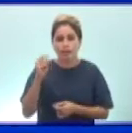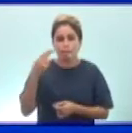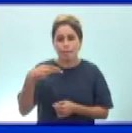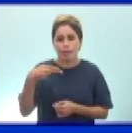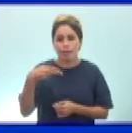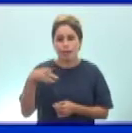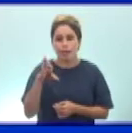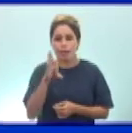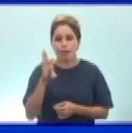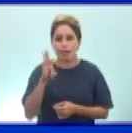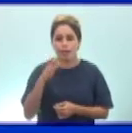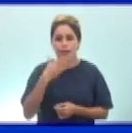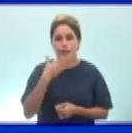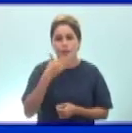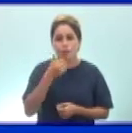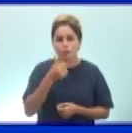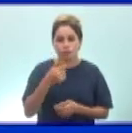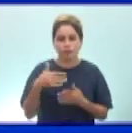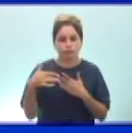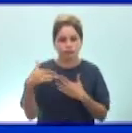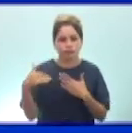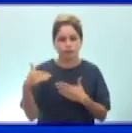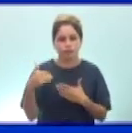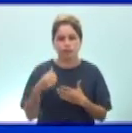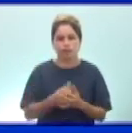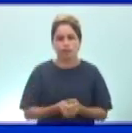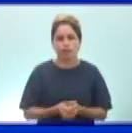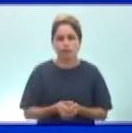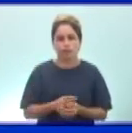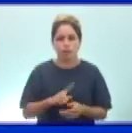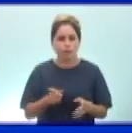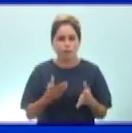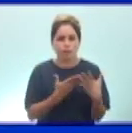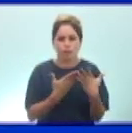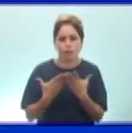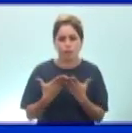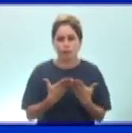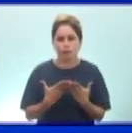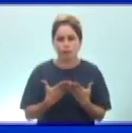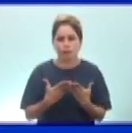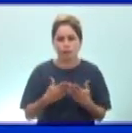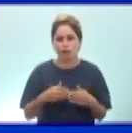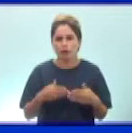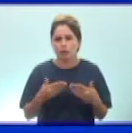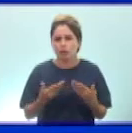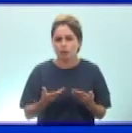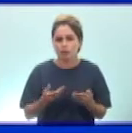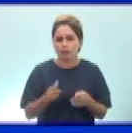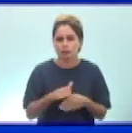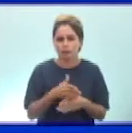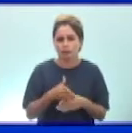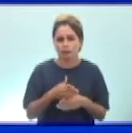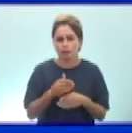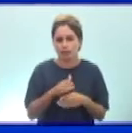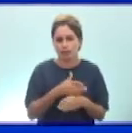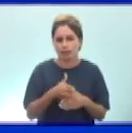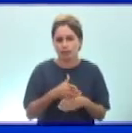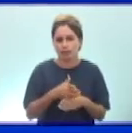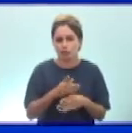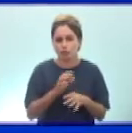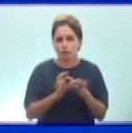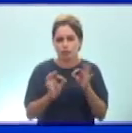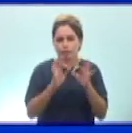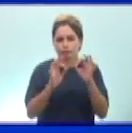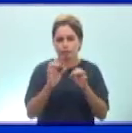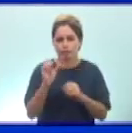bien les decía anteriormente, solamente vamos a hacer hincapié y vamos a estudiar las distribuciones que terminan en orbitales del tipo